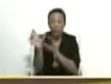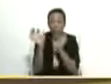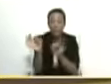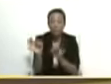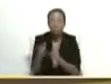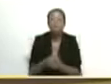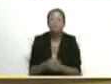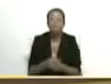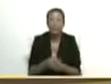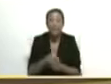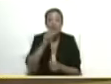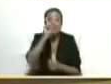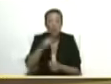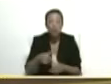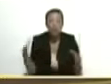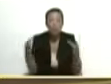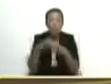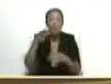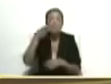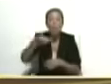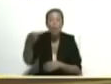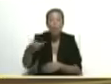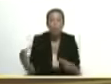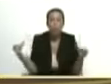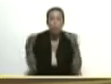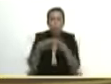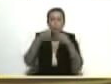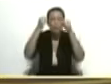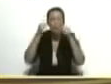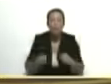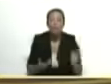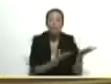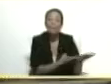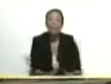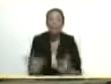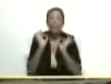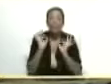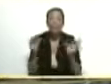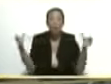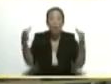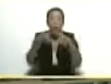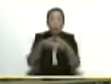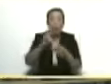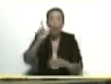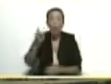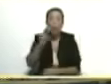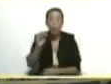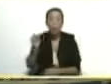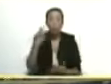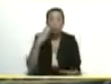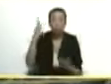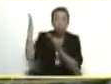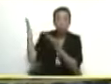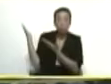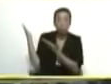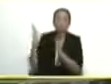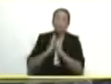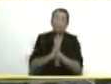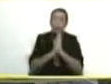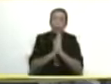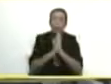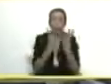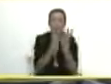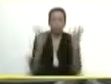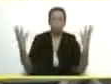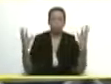Venezuela, y el Buró Político presente, invitado especial, el Buró Político, pónganse de pie, por favor,